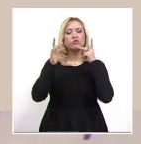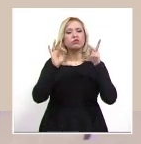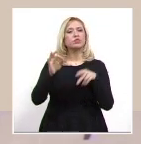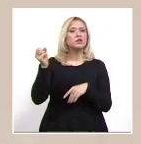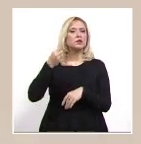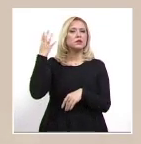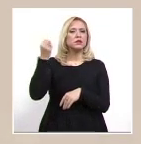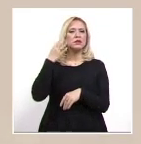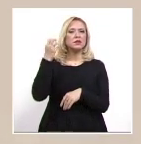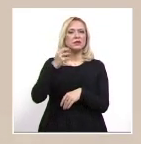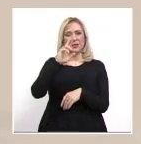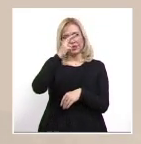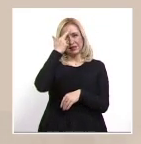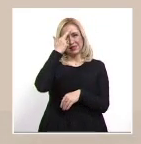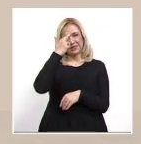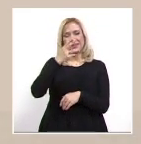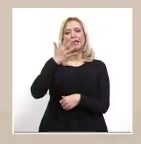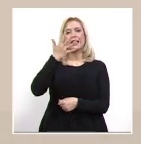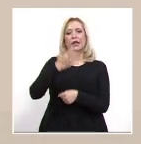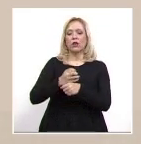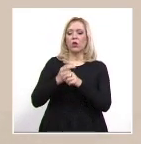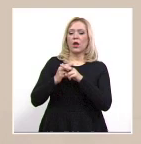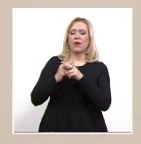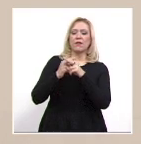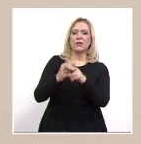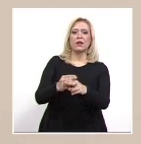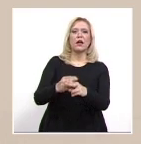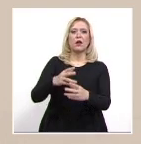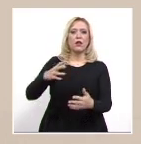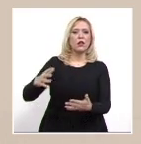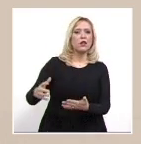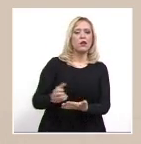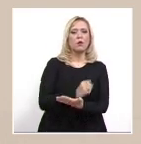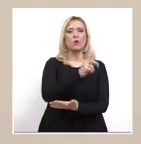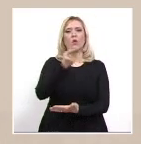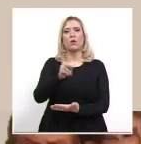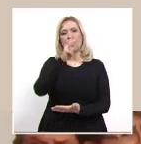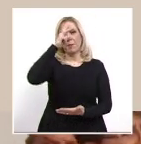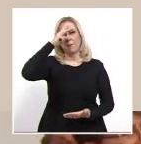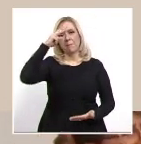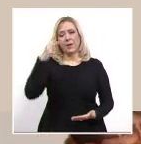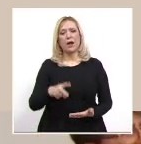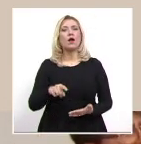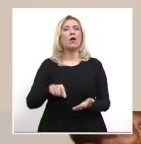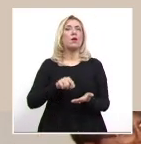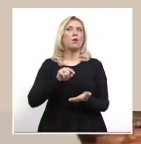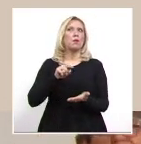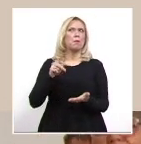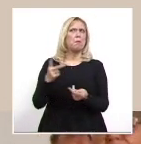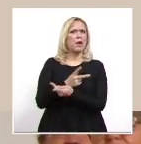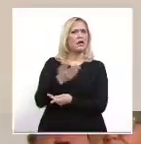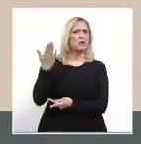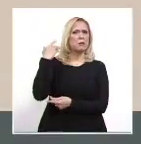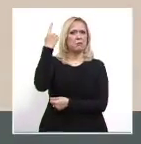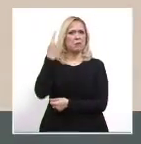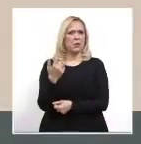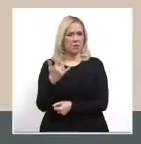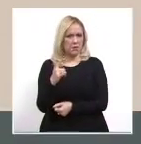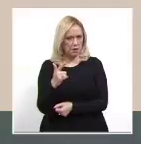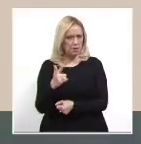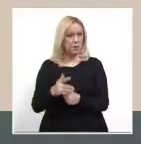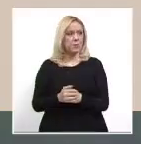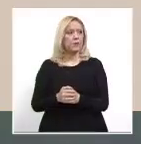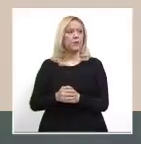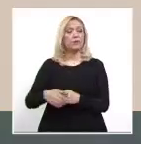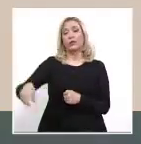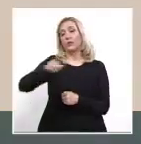evento denominado Quinto Aniversario del Triunfo Democrático del Pueblo de México, celebrado el pasado 1 de julio. Por